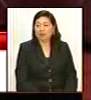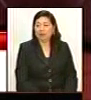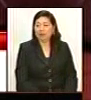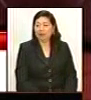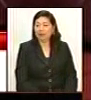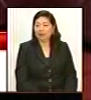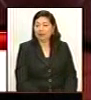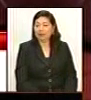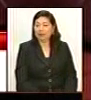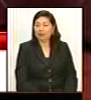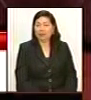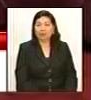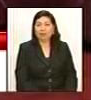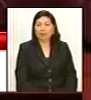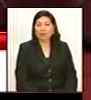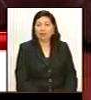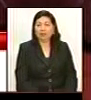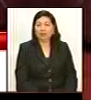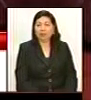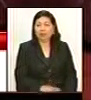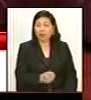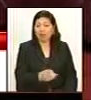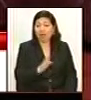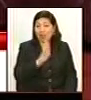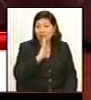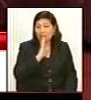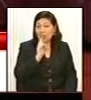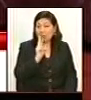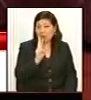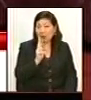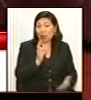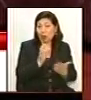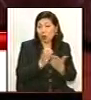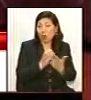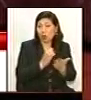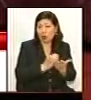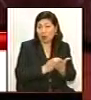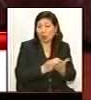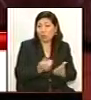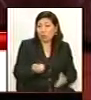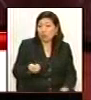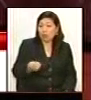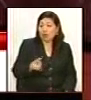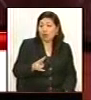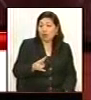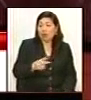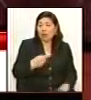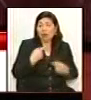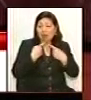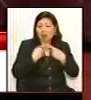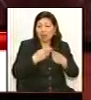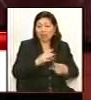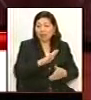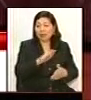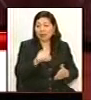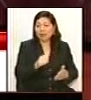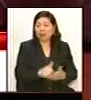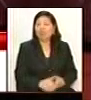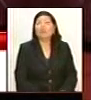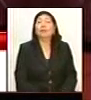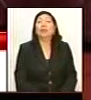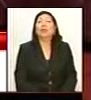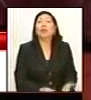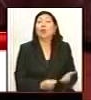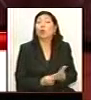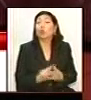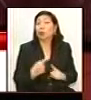¿no? Y si usted ha visto este contrato, hay una duplicidad de información, que al ser el costo,